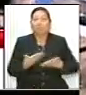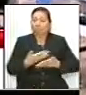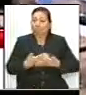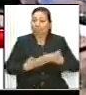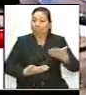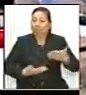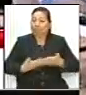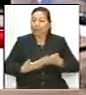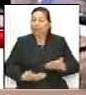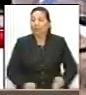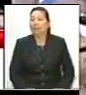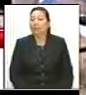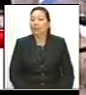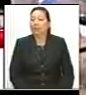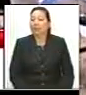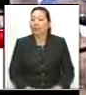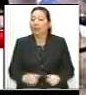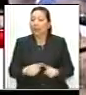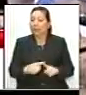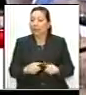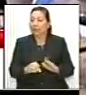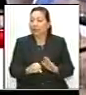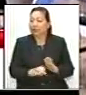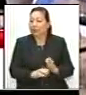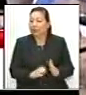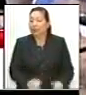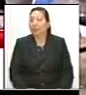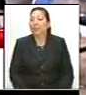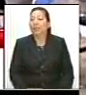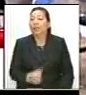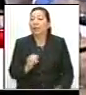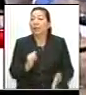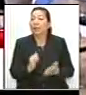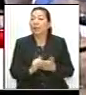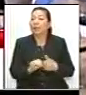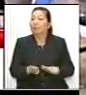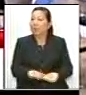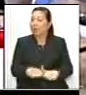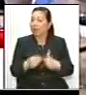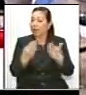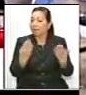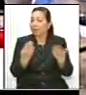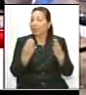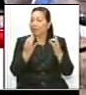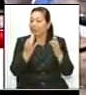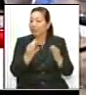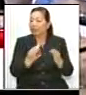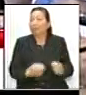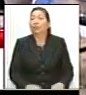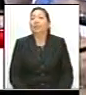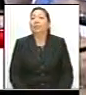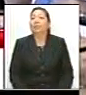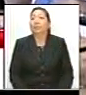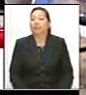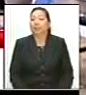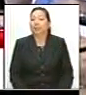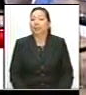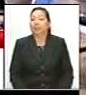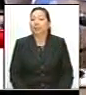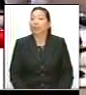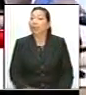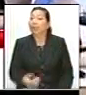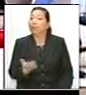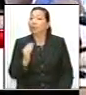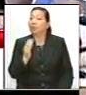que ha dicho el tribunal. Entonces, bajo esos criterios, yo creo que tenemos que abrir la cancha, efectivamente, y si hay